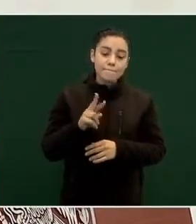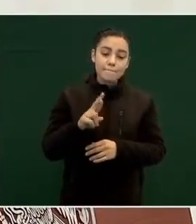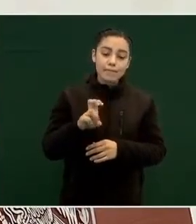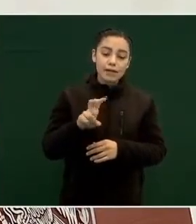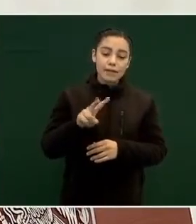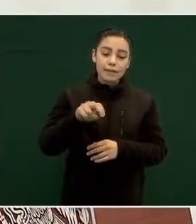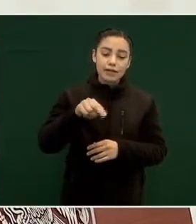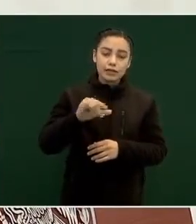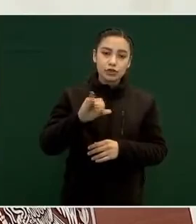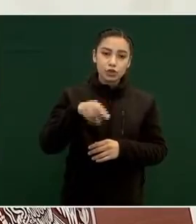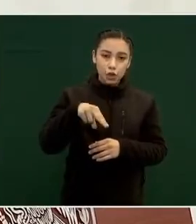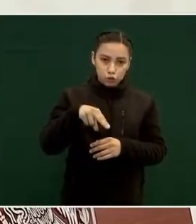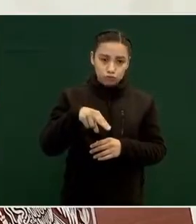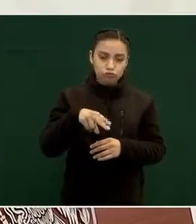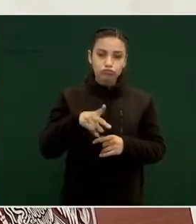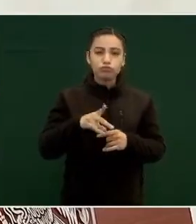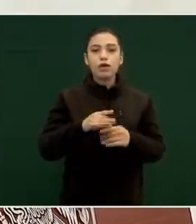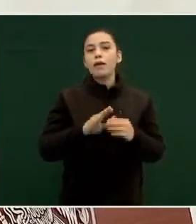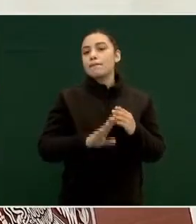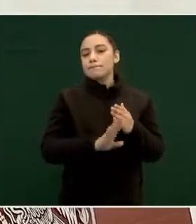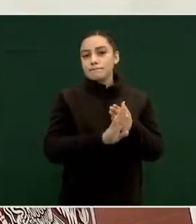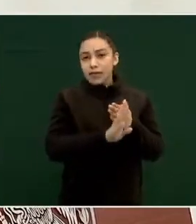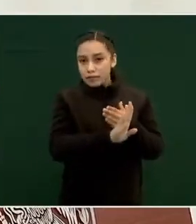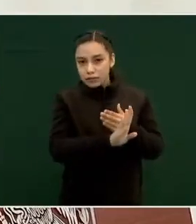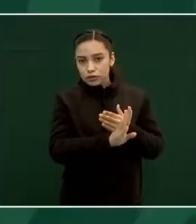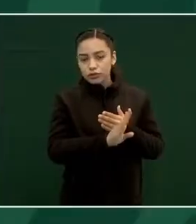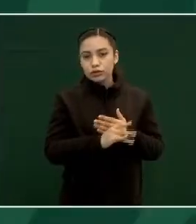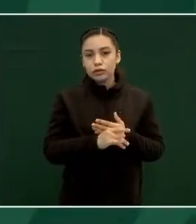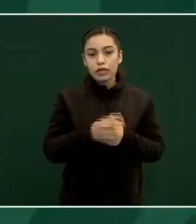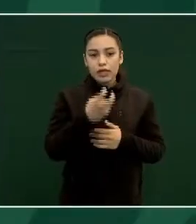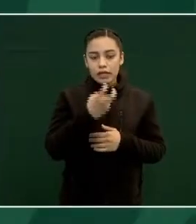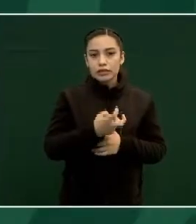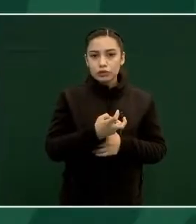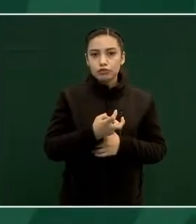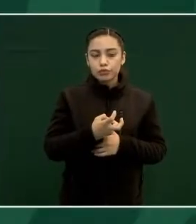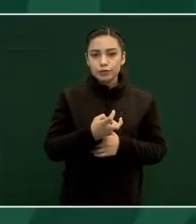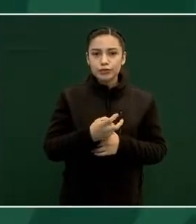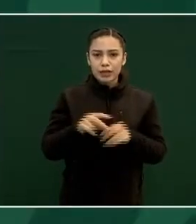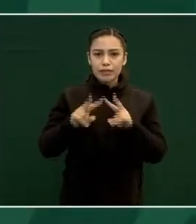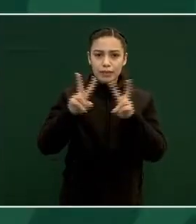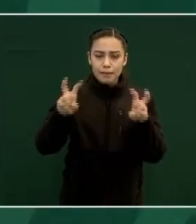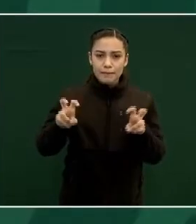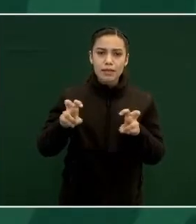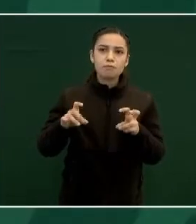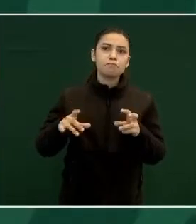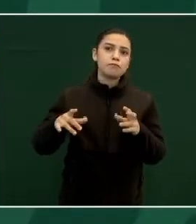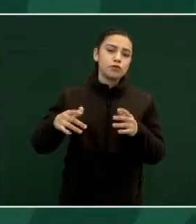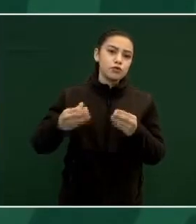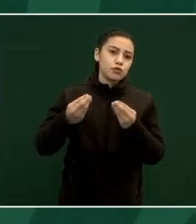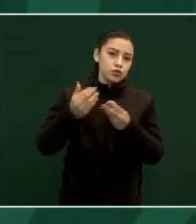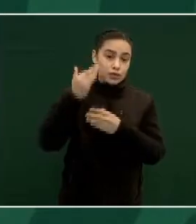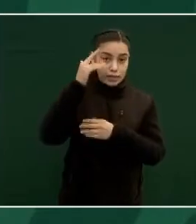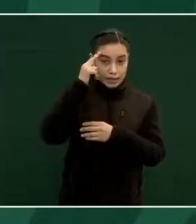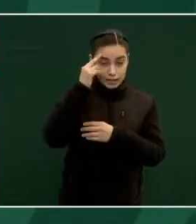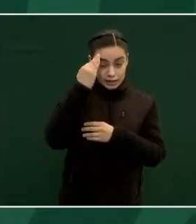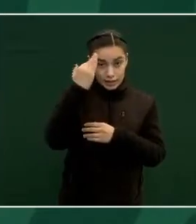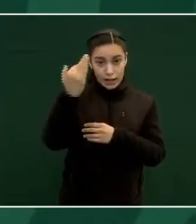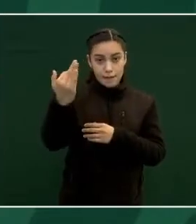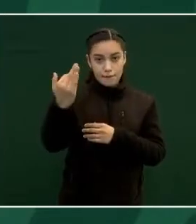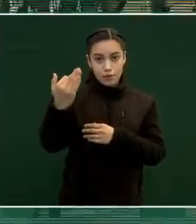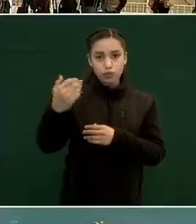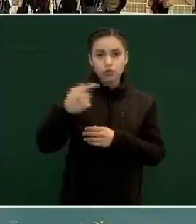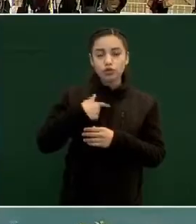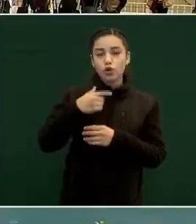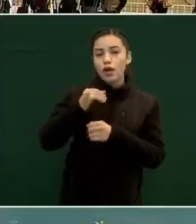eficaz, es un tema de muy largo plazo. Informaba yo hoy en el Gabinete de Seguridad que tenemos una